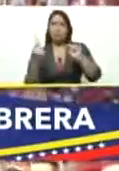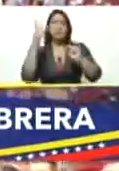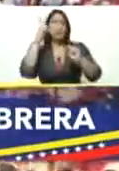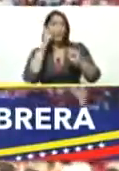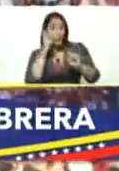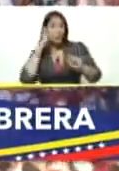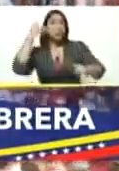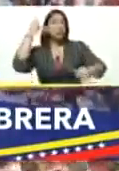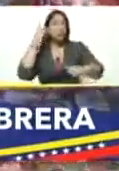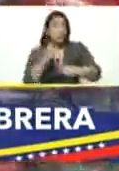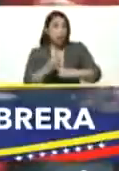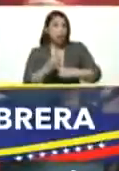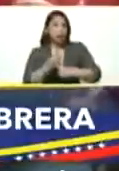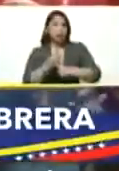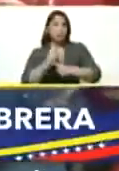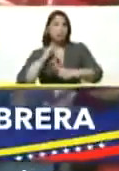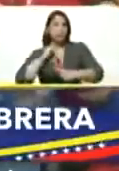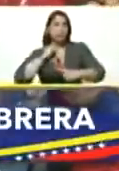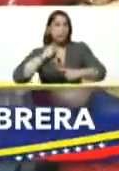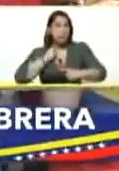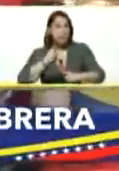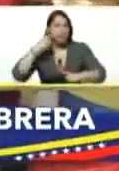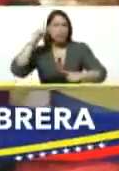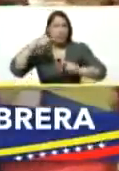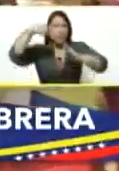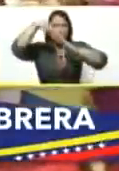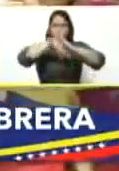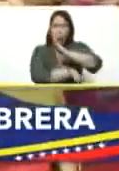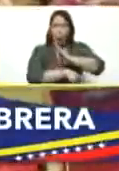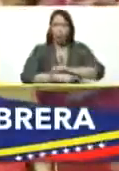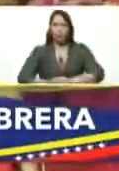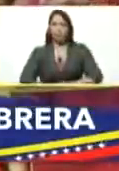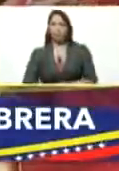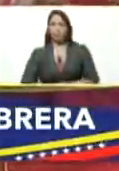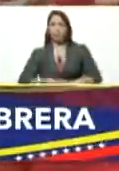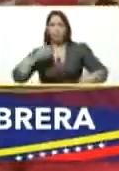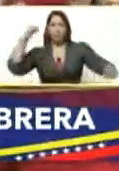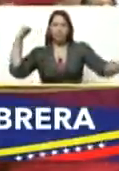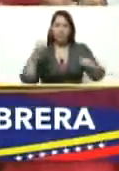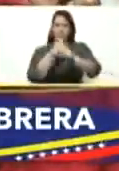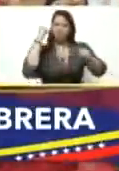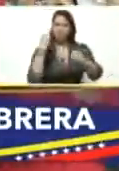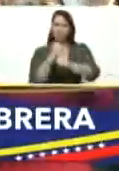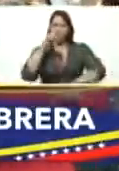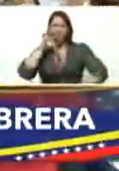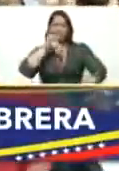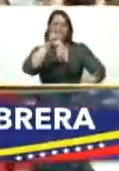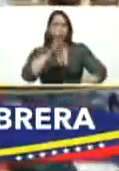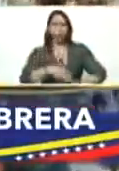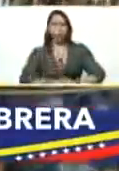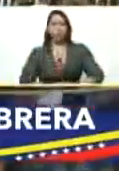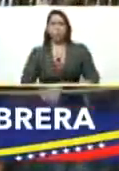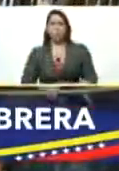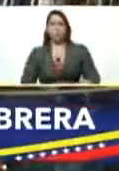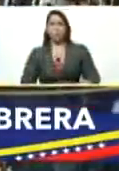crítica ácida y profunda de la clase obrera de la patria